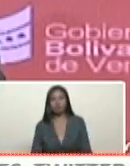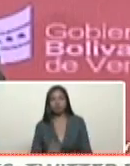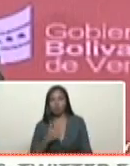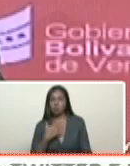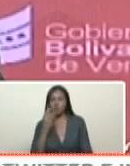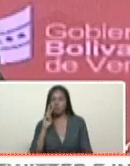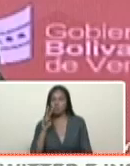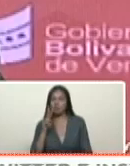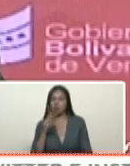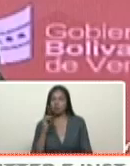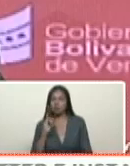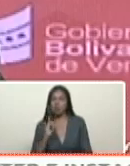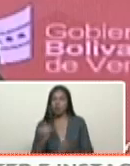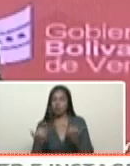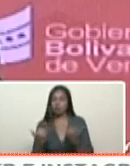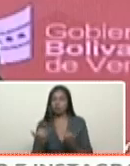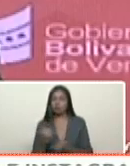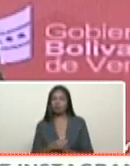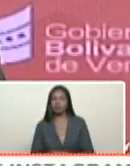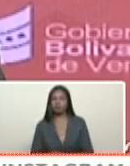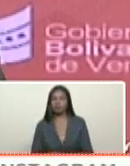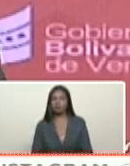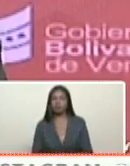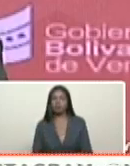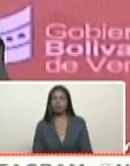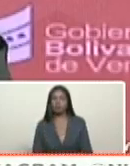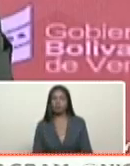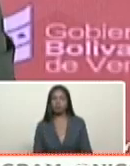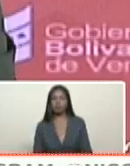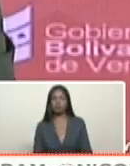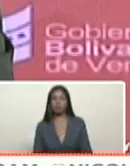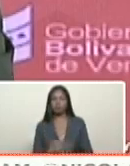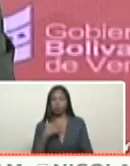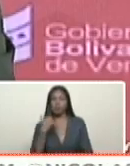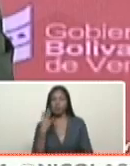fíjense ustedes, yo quiero que hagamos muy pronto,